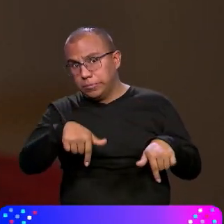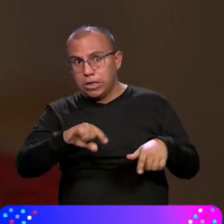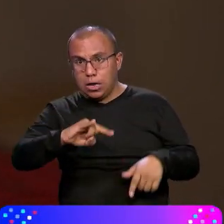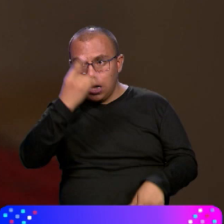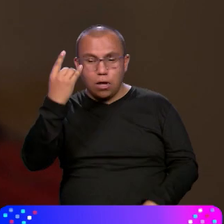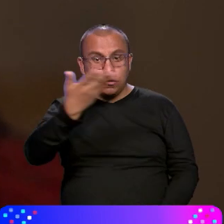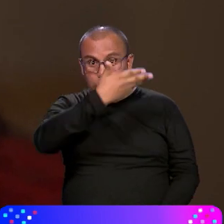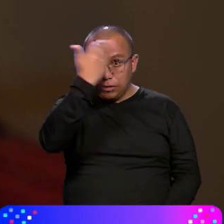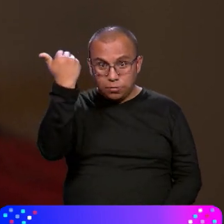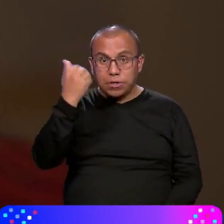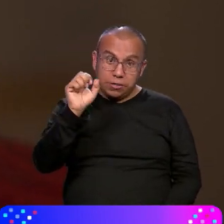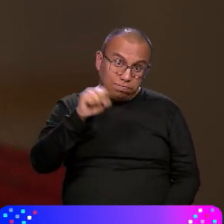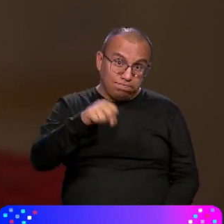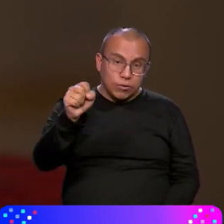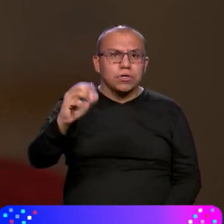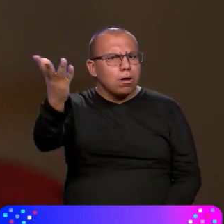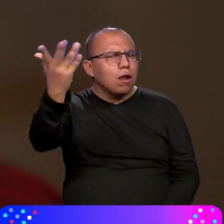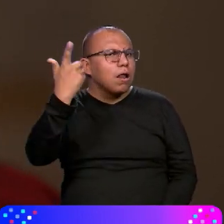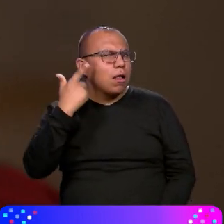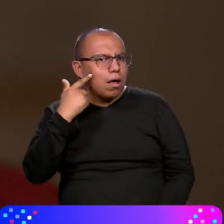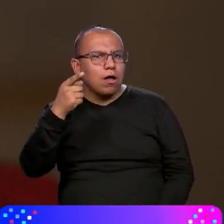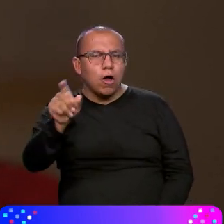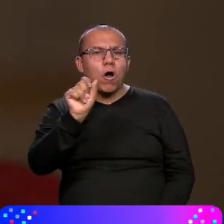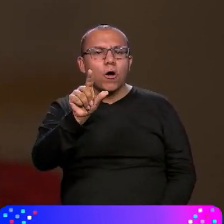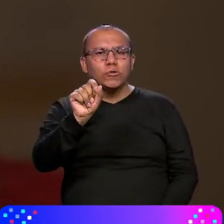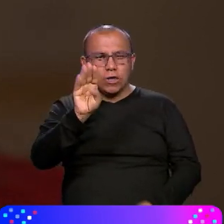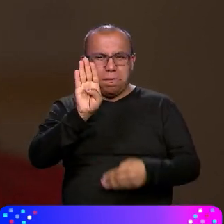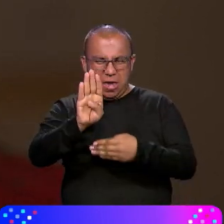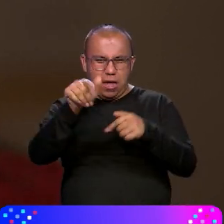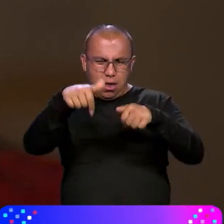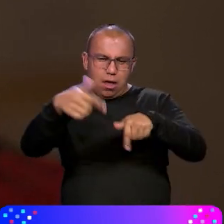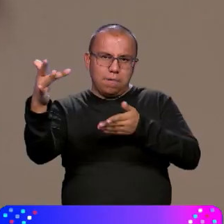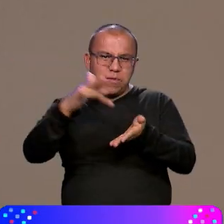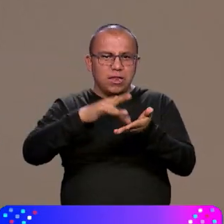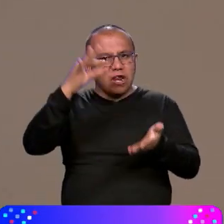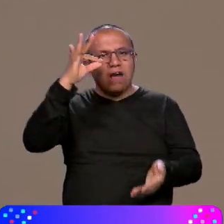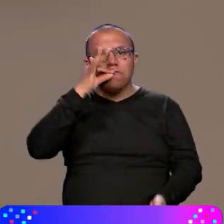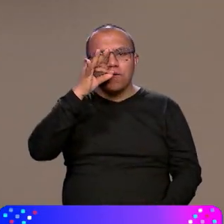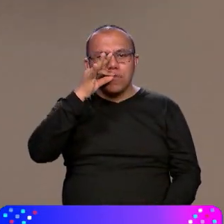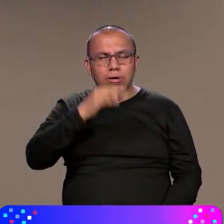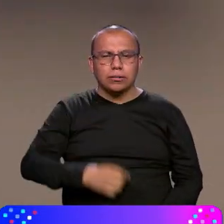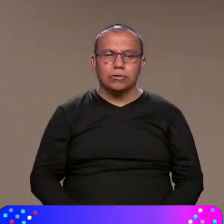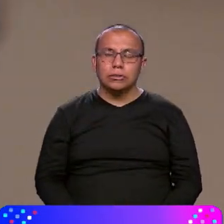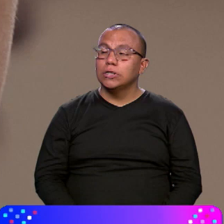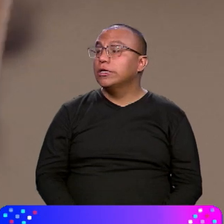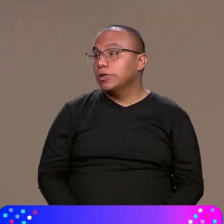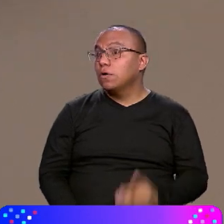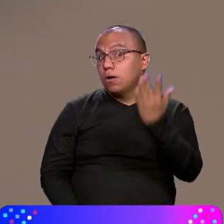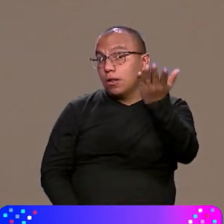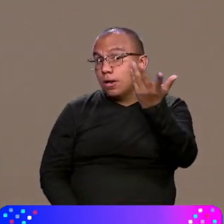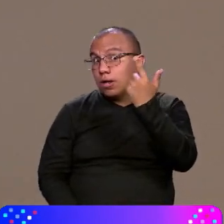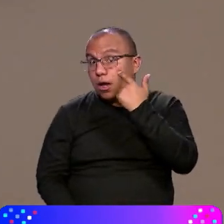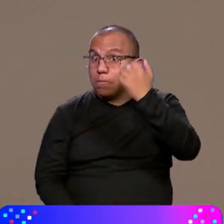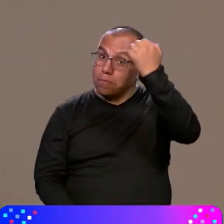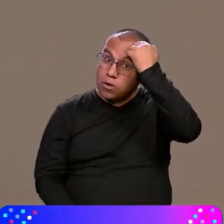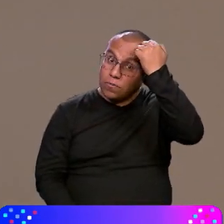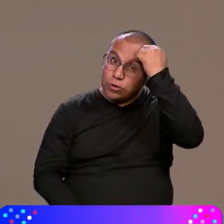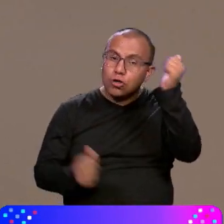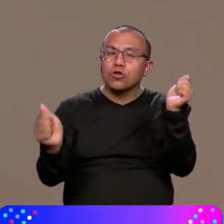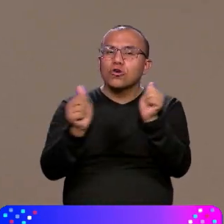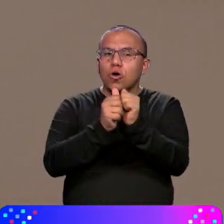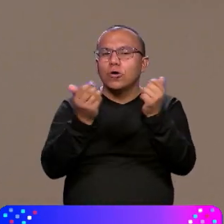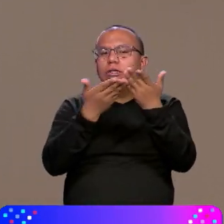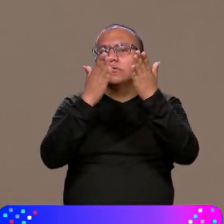o se le olvidó. Yo he escuchado que los chicos de 11B vienen aquí a fumar. Y yo he escuchado que los profesores vienen aquí